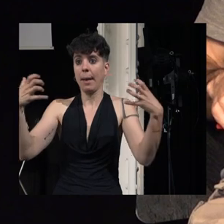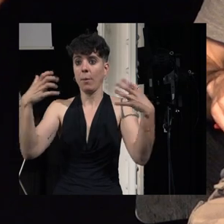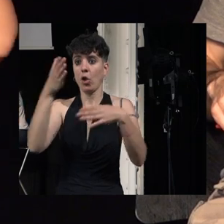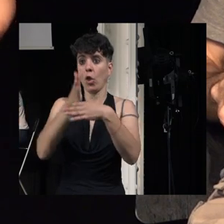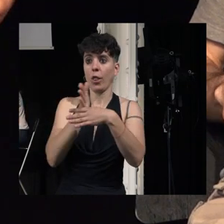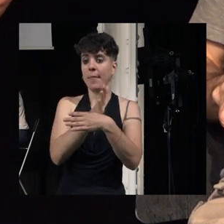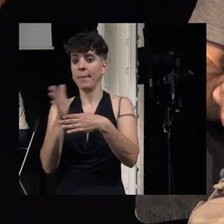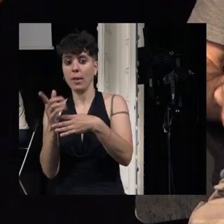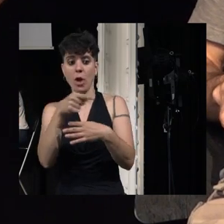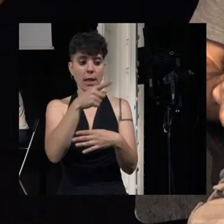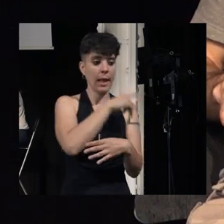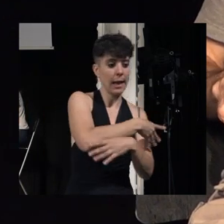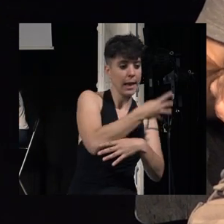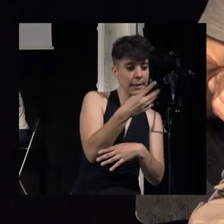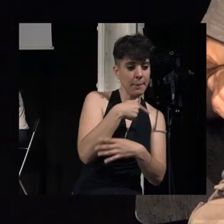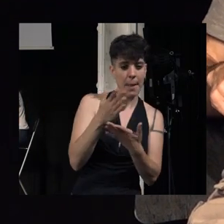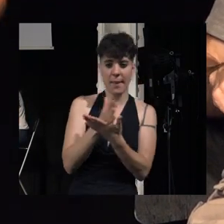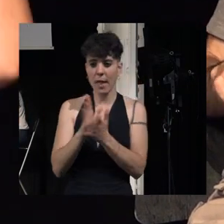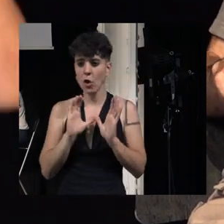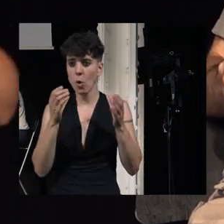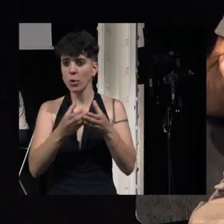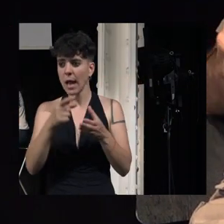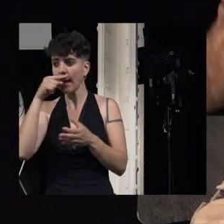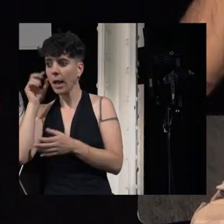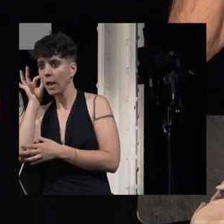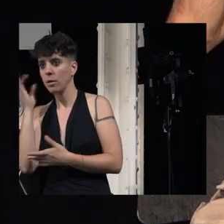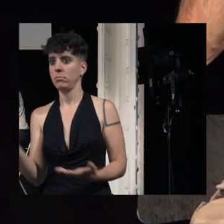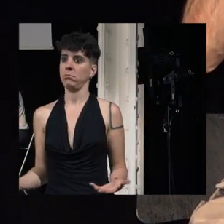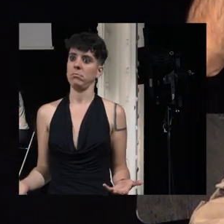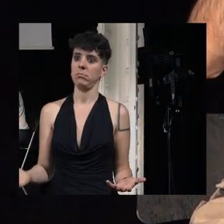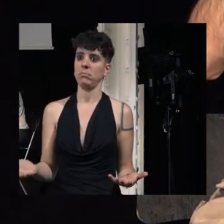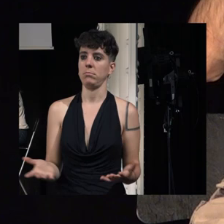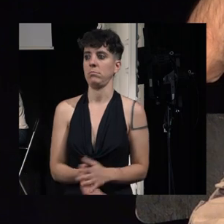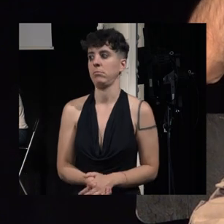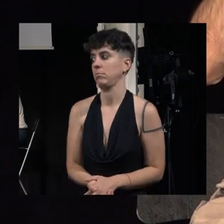LGTB, cooperación, mediación comunitaria, género y, hombre,